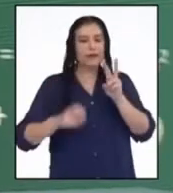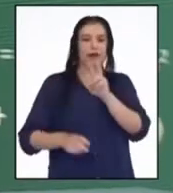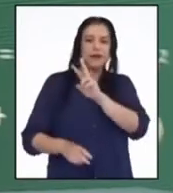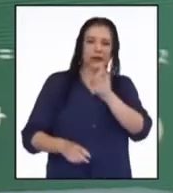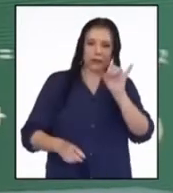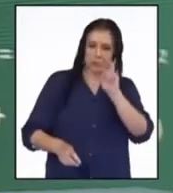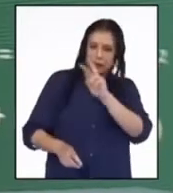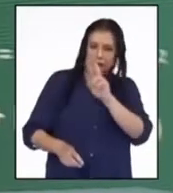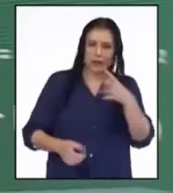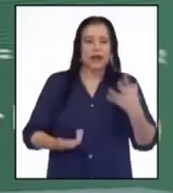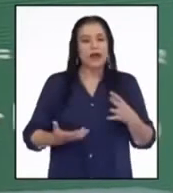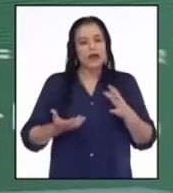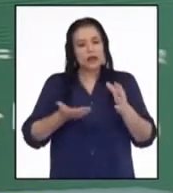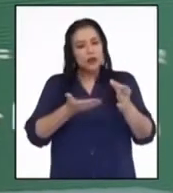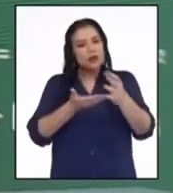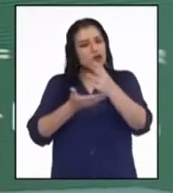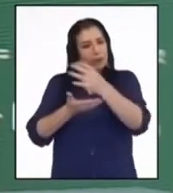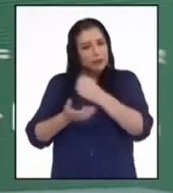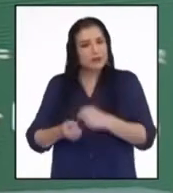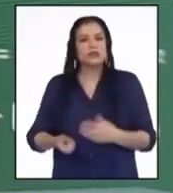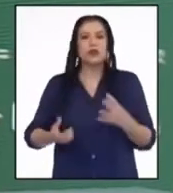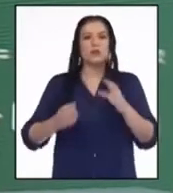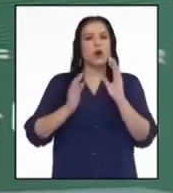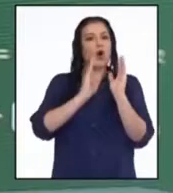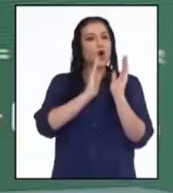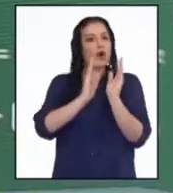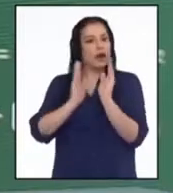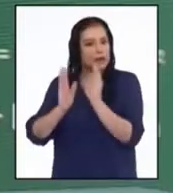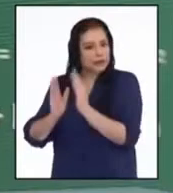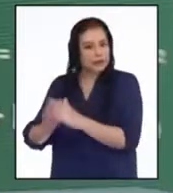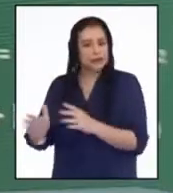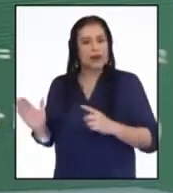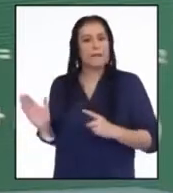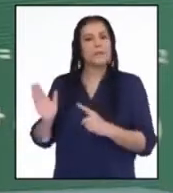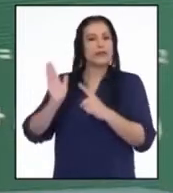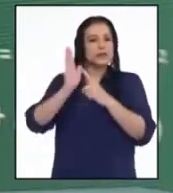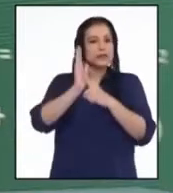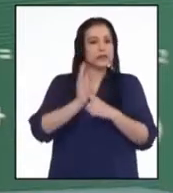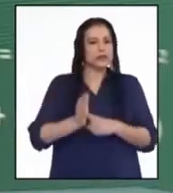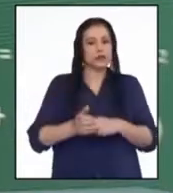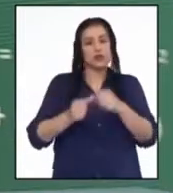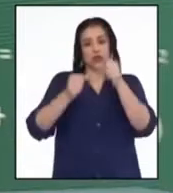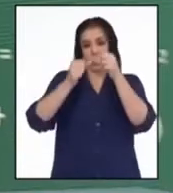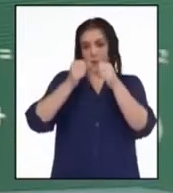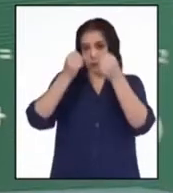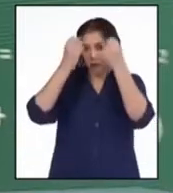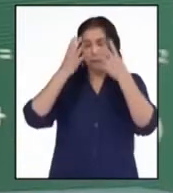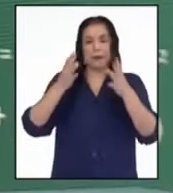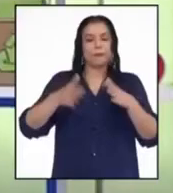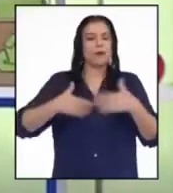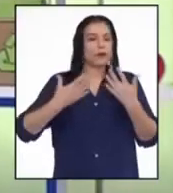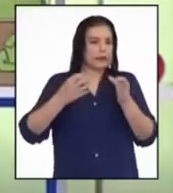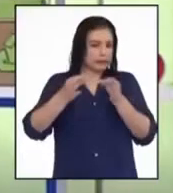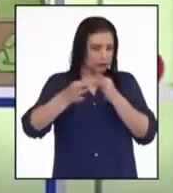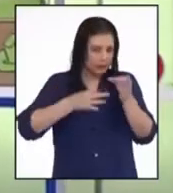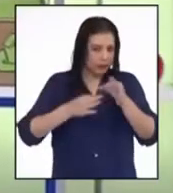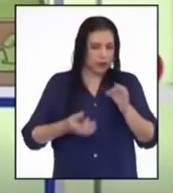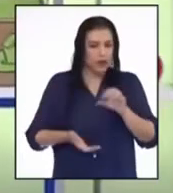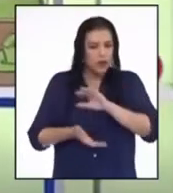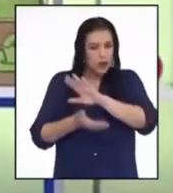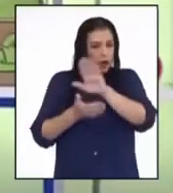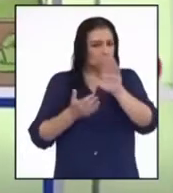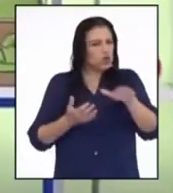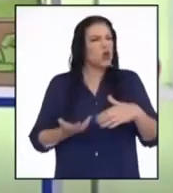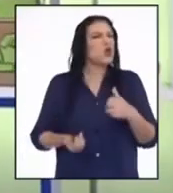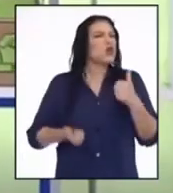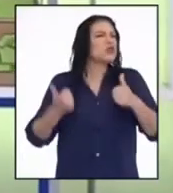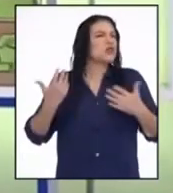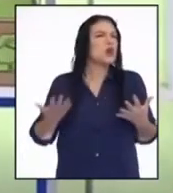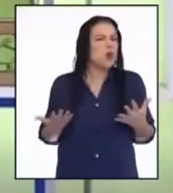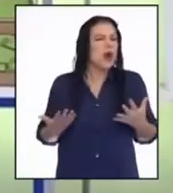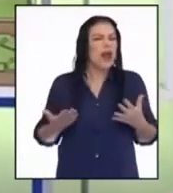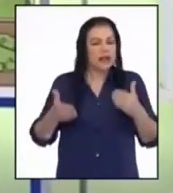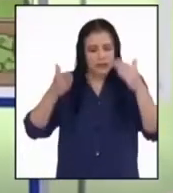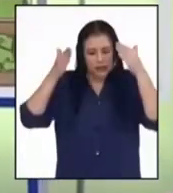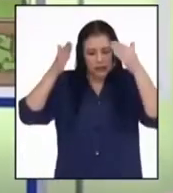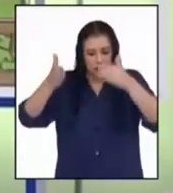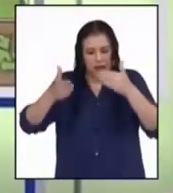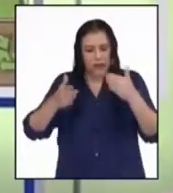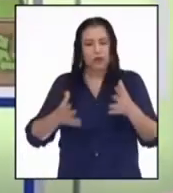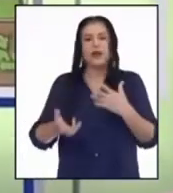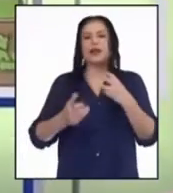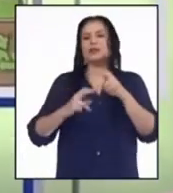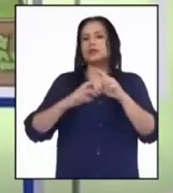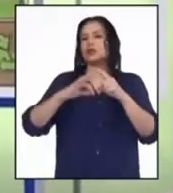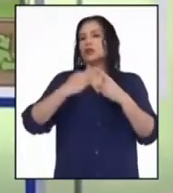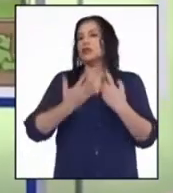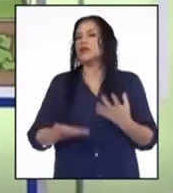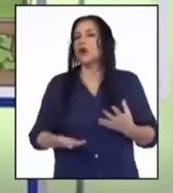y la recolección, organización y presentación de datos para su interpretación. Todo esto centrado en el desarrollo de la situación que